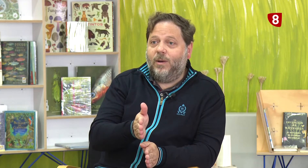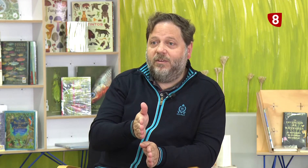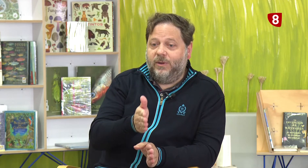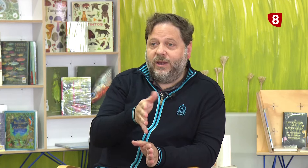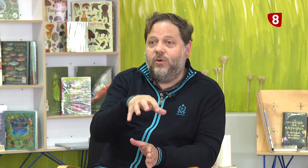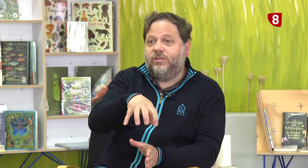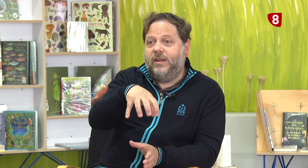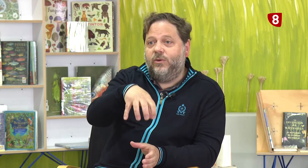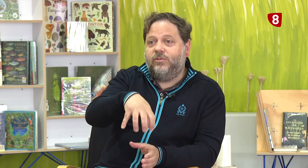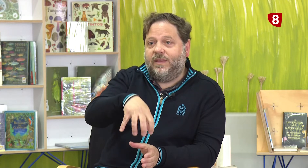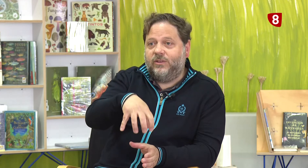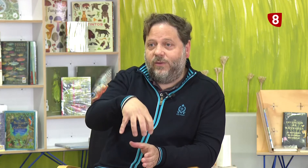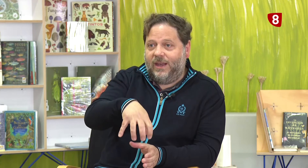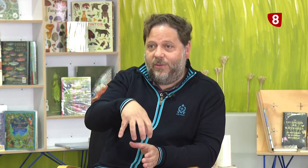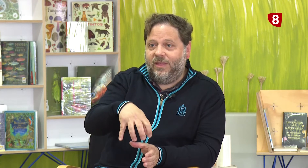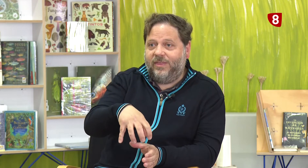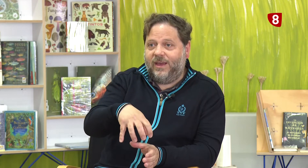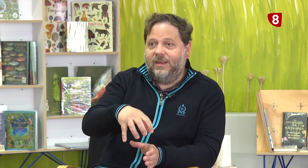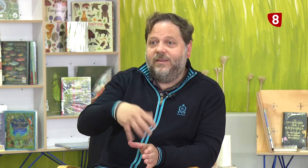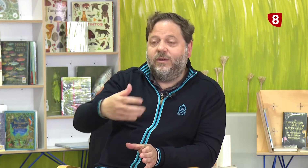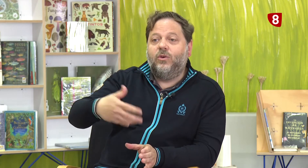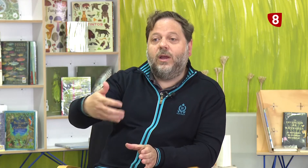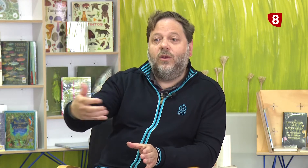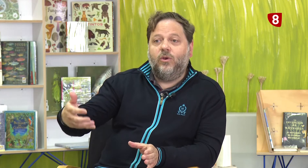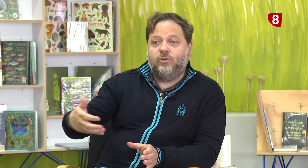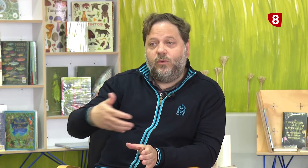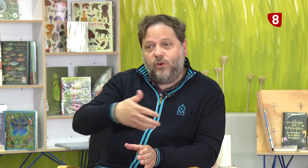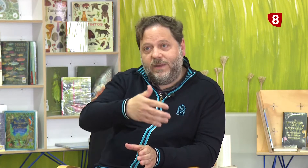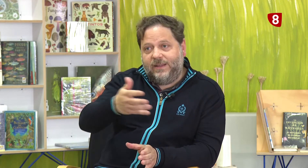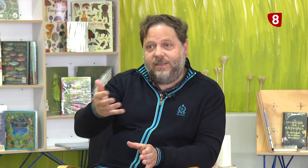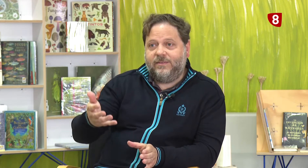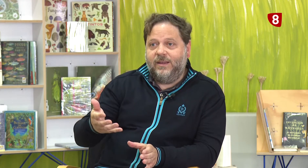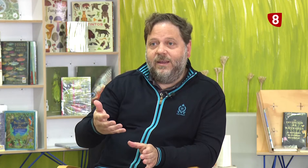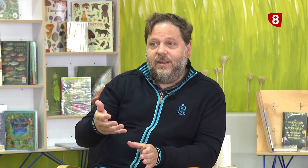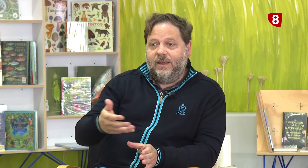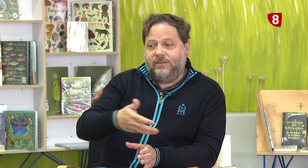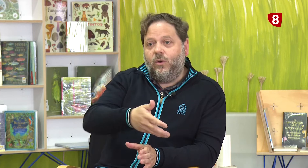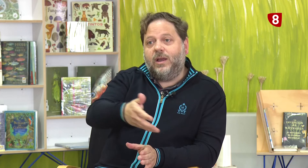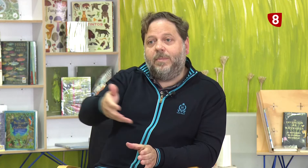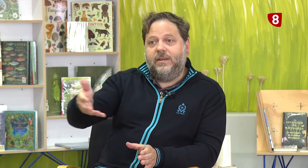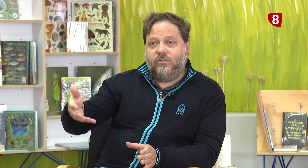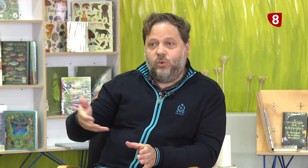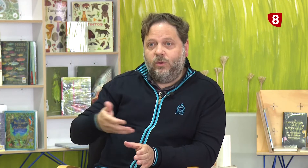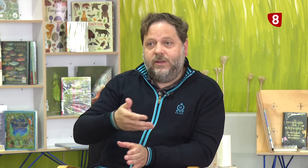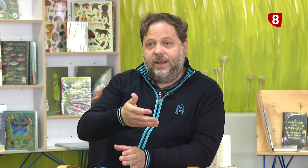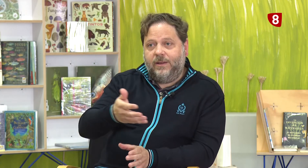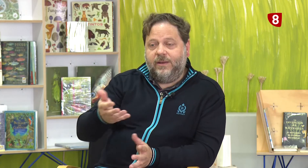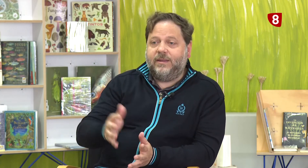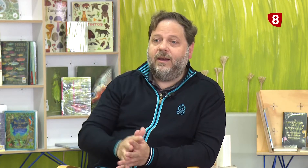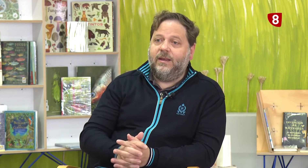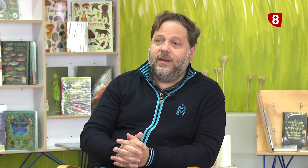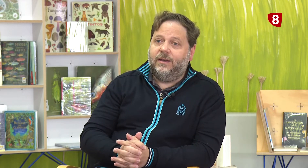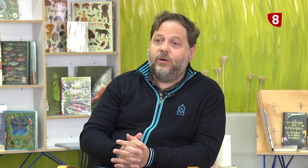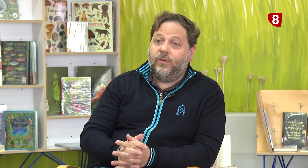del cual tú hablas pero que no está dentro de la docencia sino es lo que todos los matices es lo que aprendes tú de